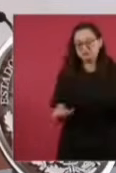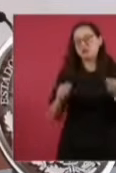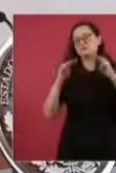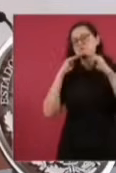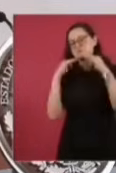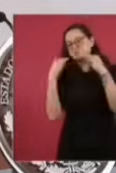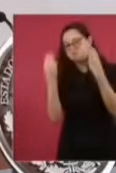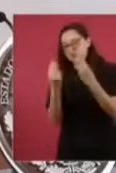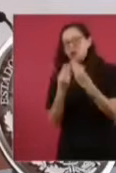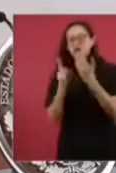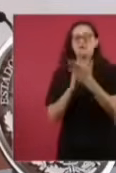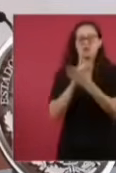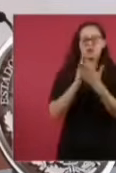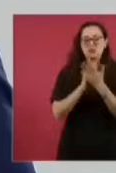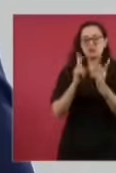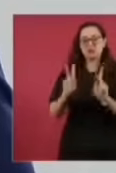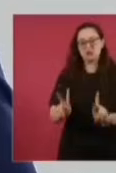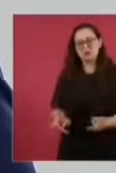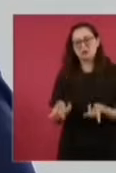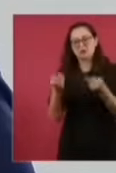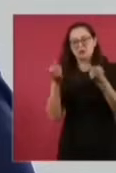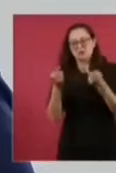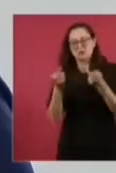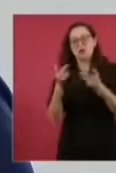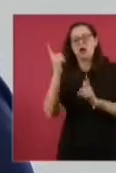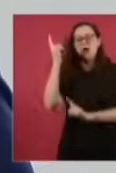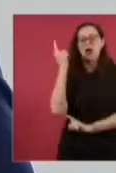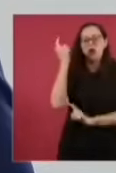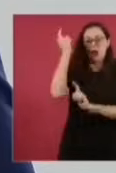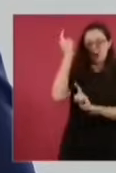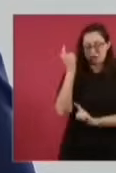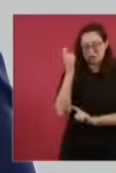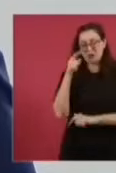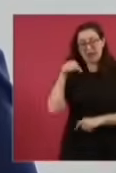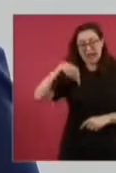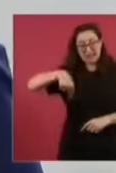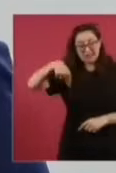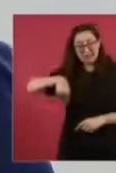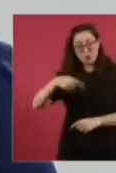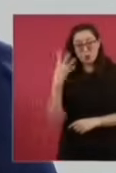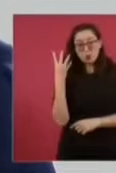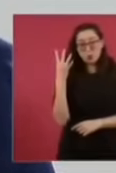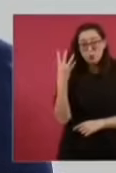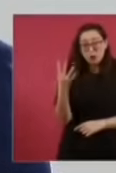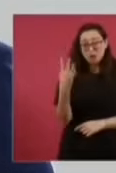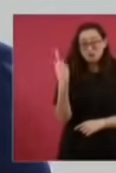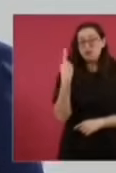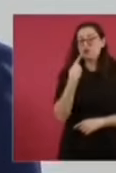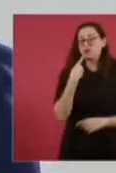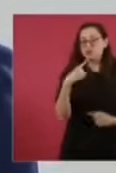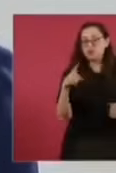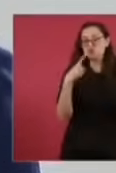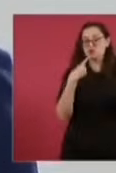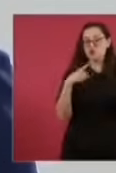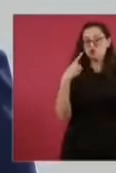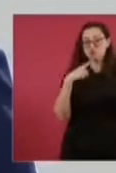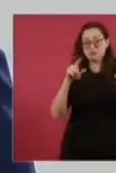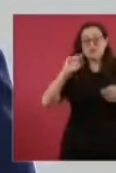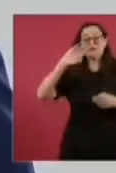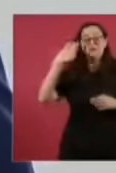delitos contra la salud y en materia de armas en México. También